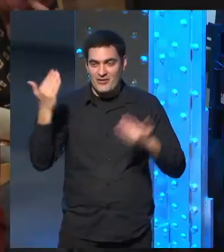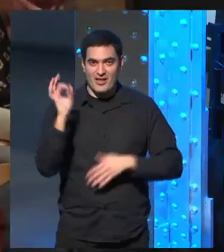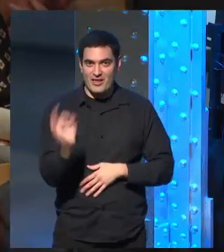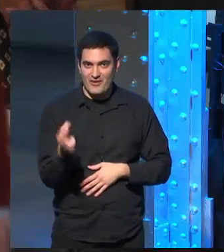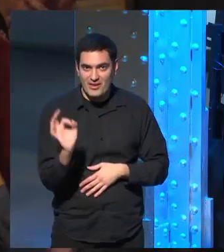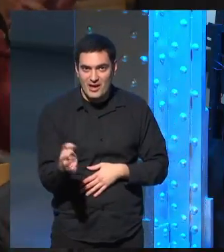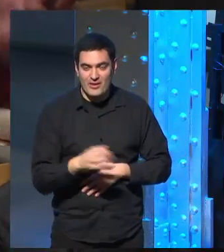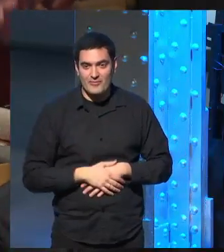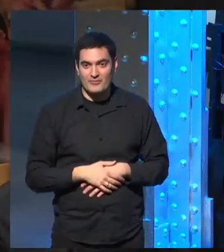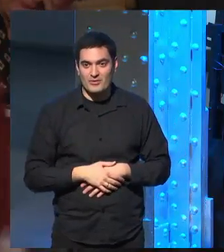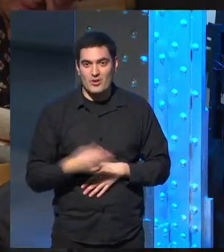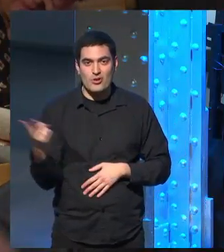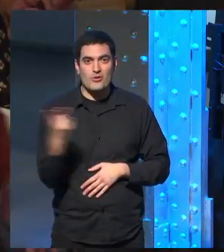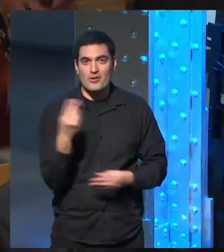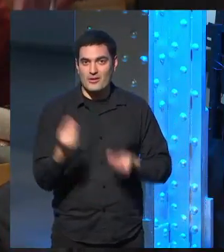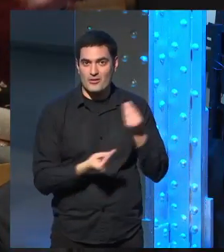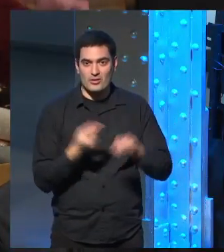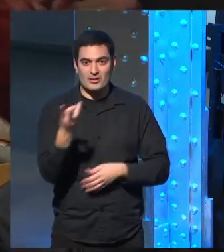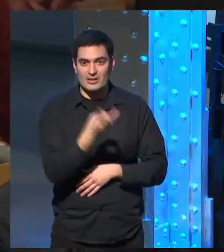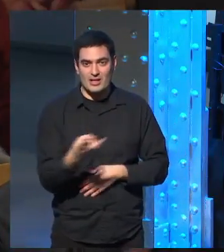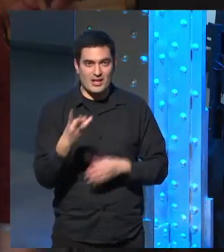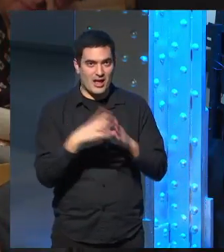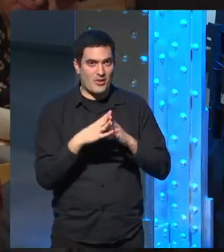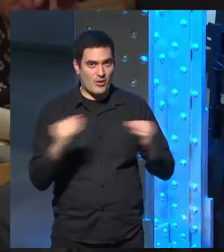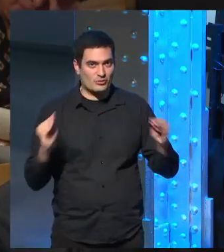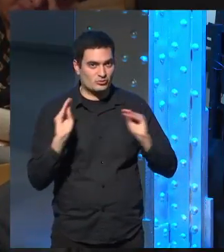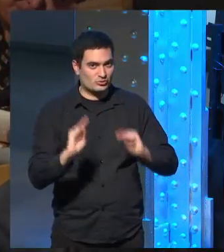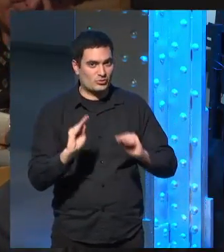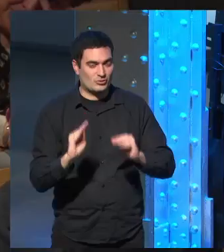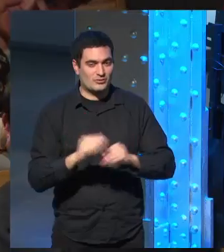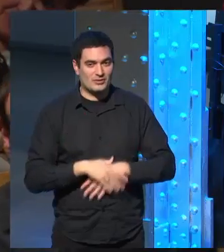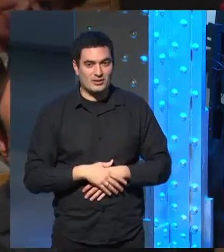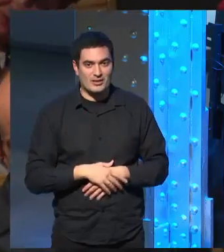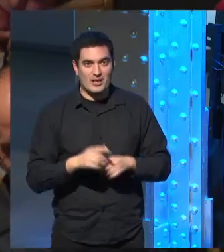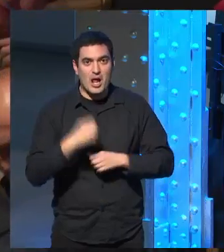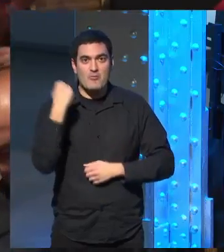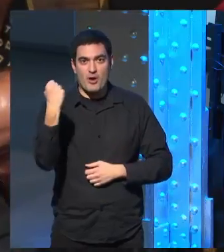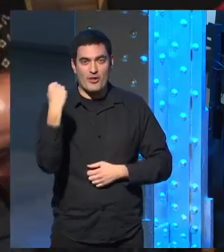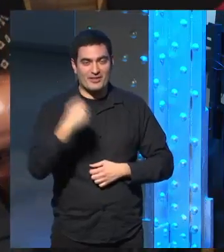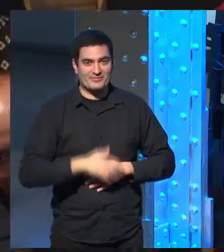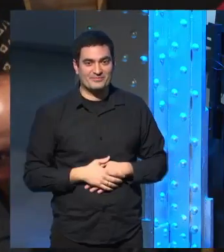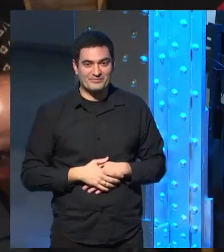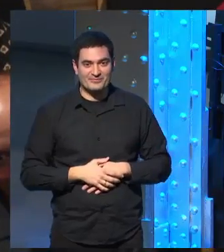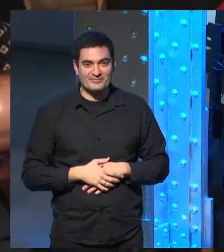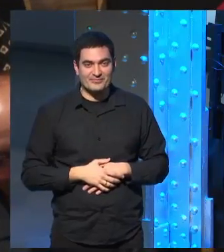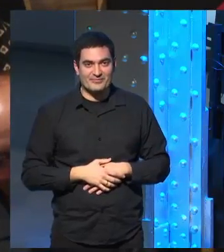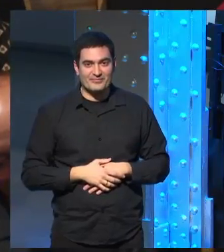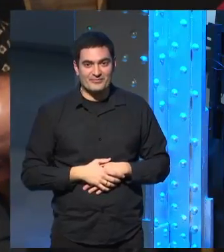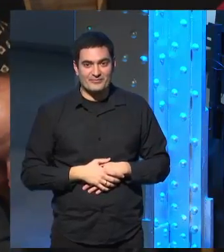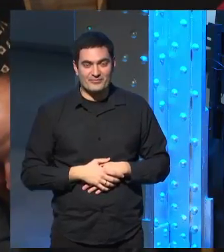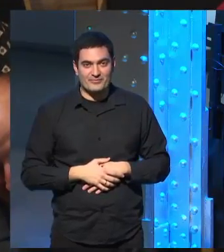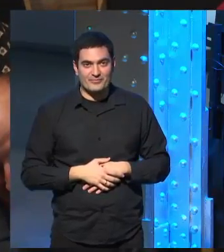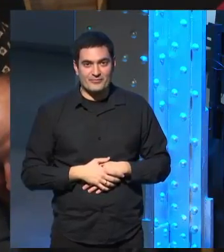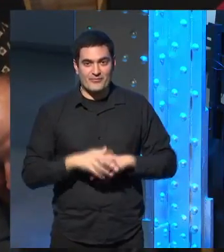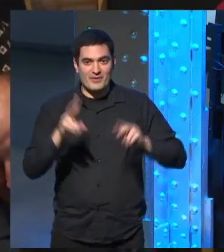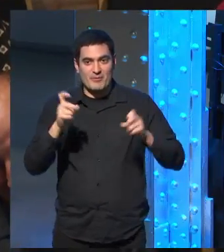por la carrera que estáis haciendo los tres andaluces, porque esto es la subbética al poder. Bueno, ya entrando un poco en lo